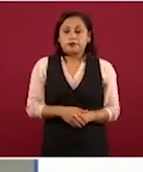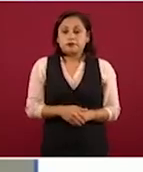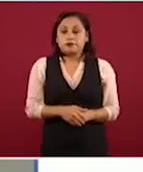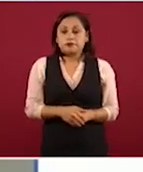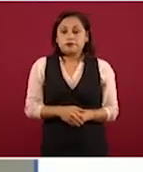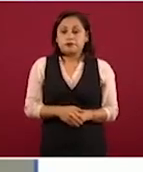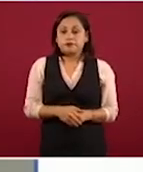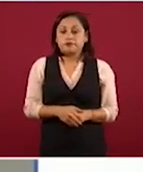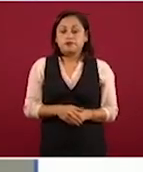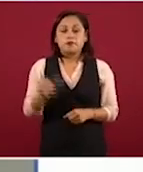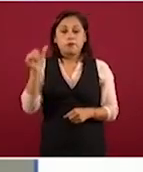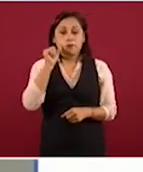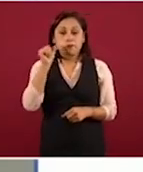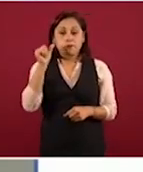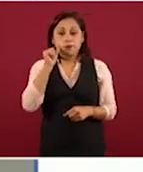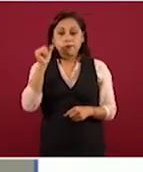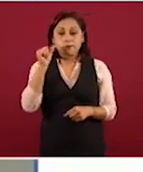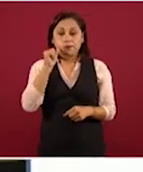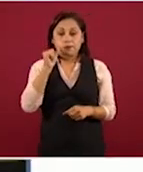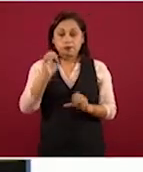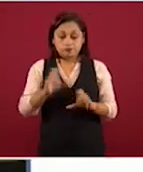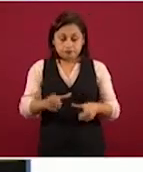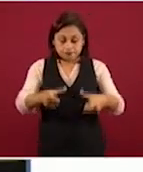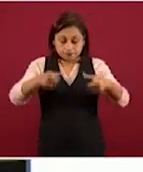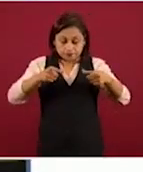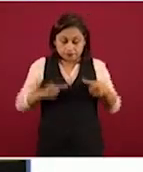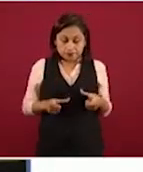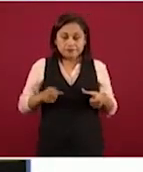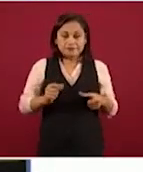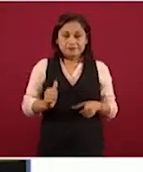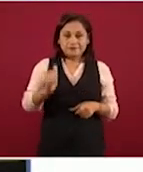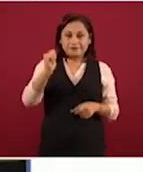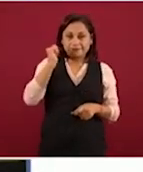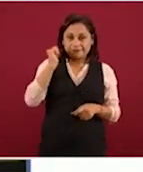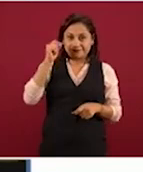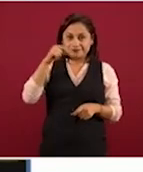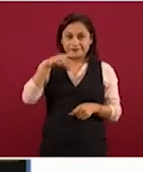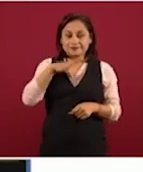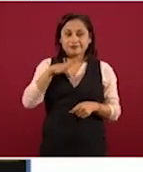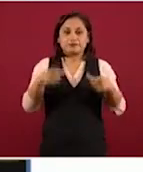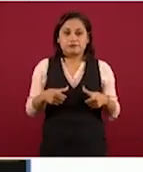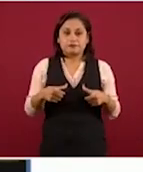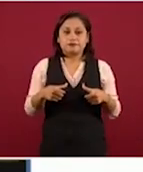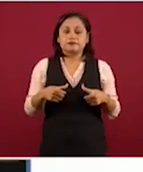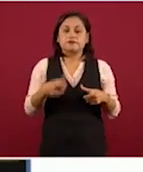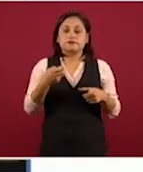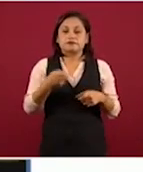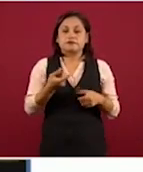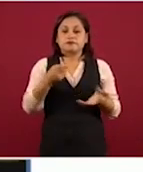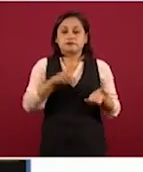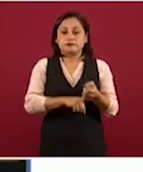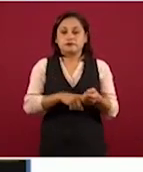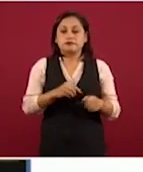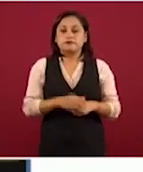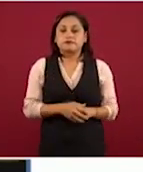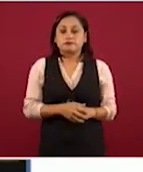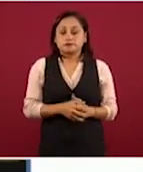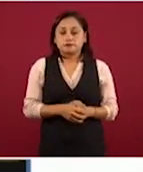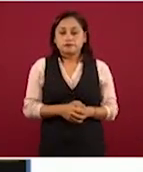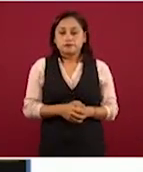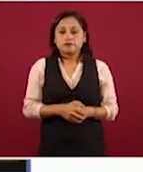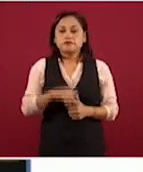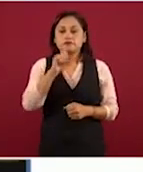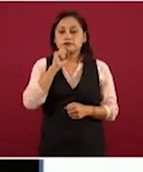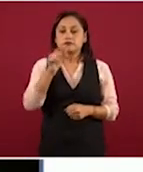En las llantas de refacción del vehículo, en donde va colocada la llanta. Abajo de asientos traseros